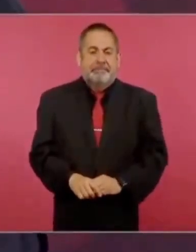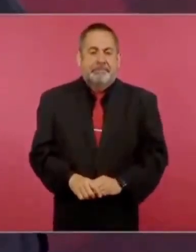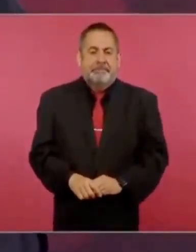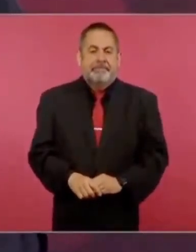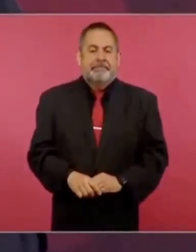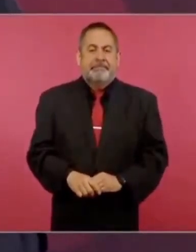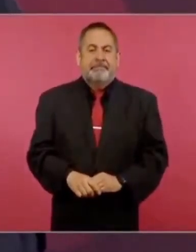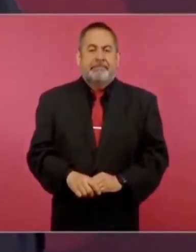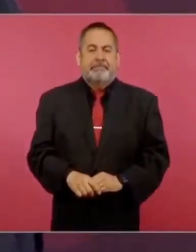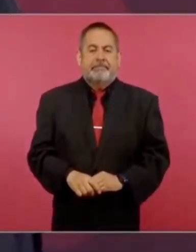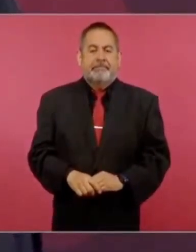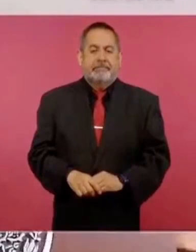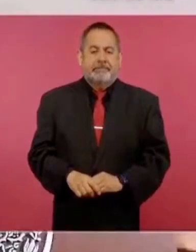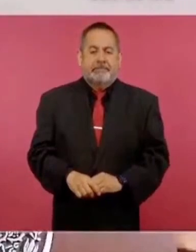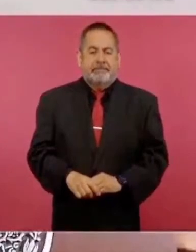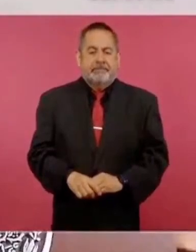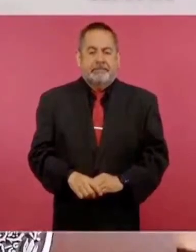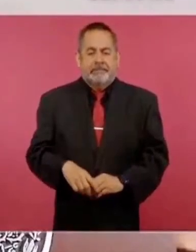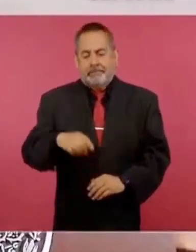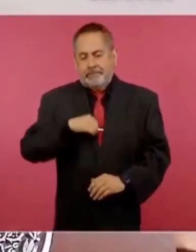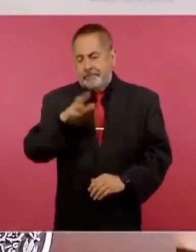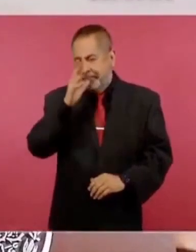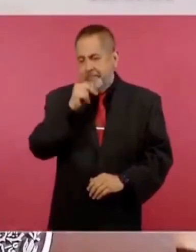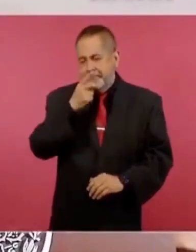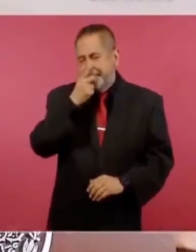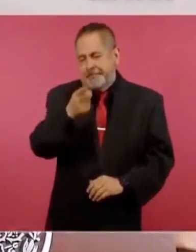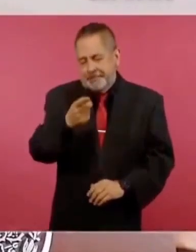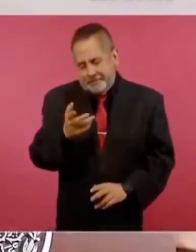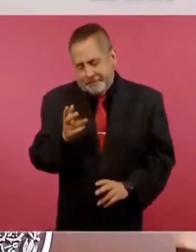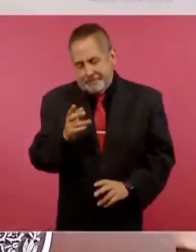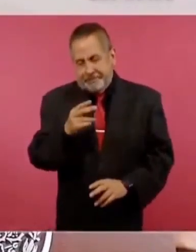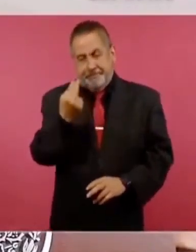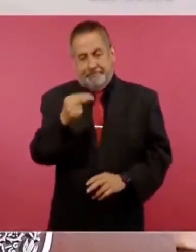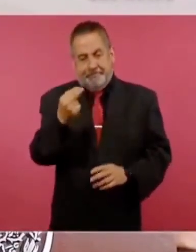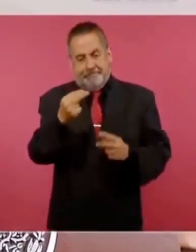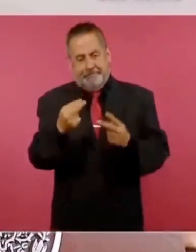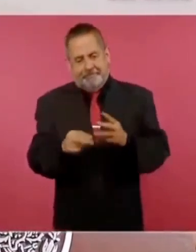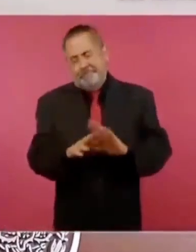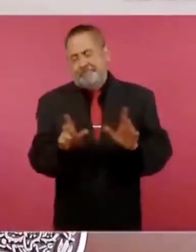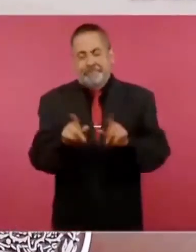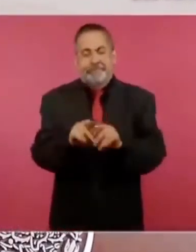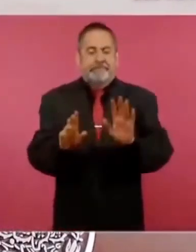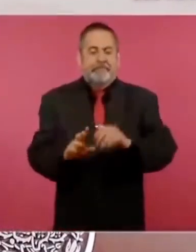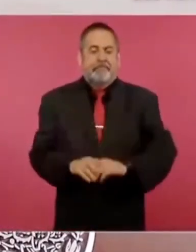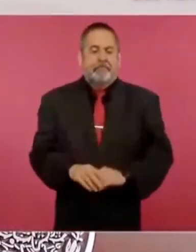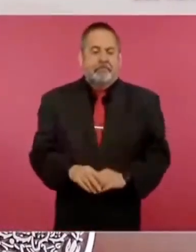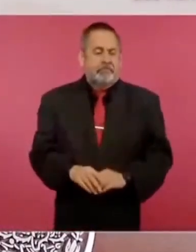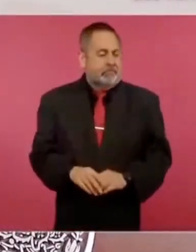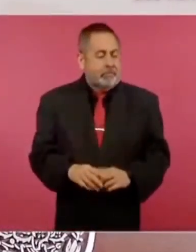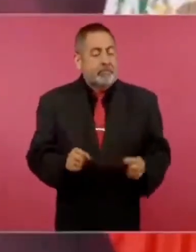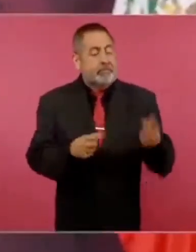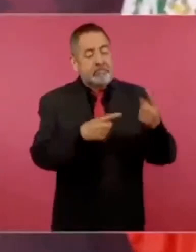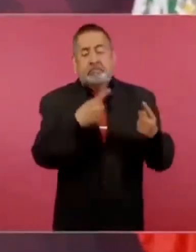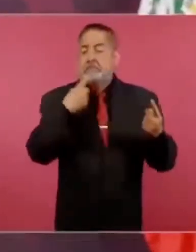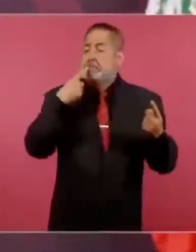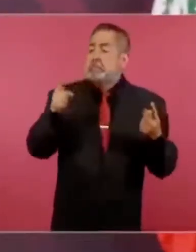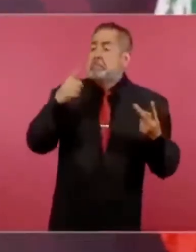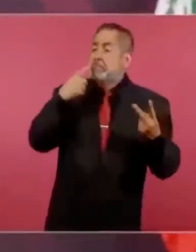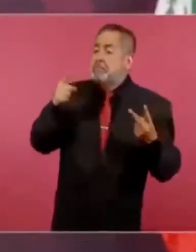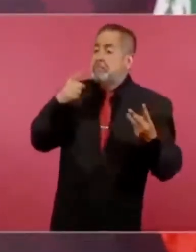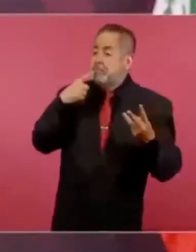este no puedo mencionar nombres pero cuántas denuncias